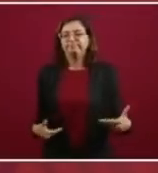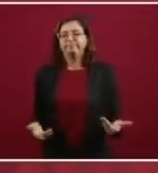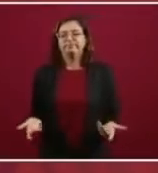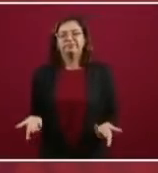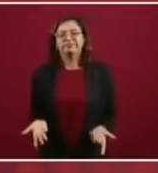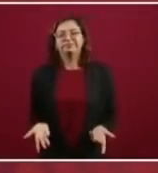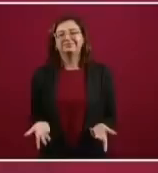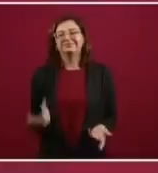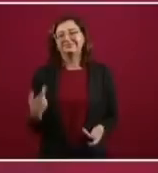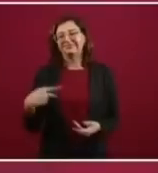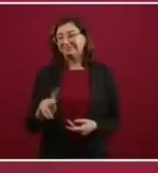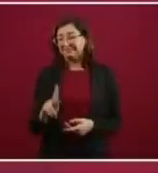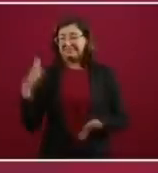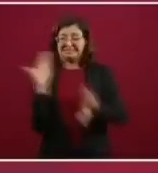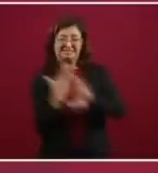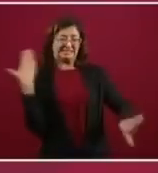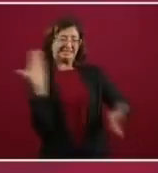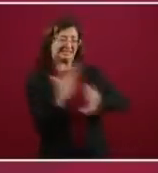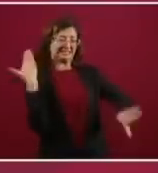pero se me hace un exceso.